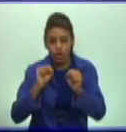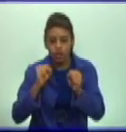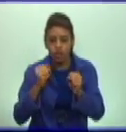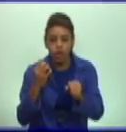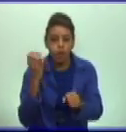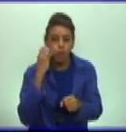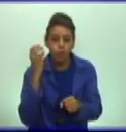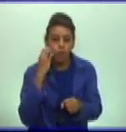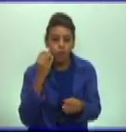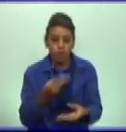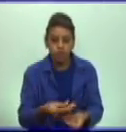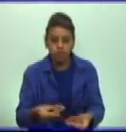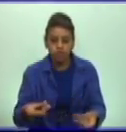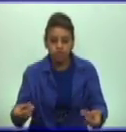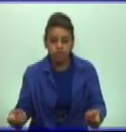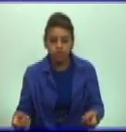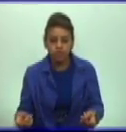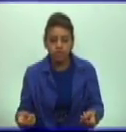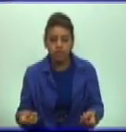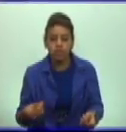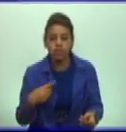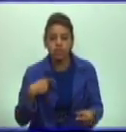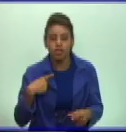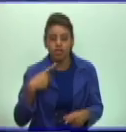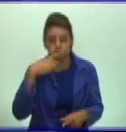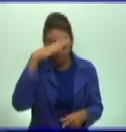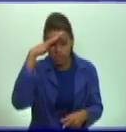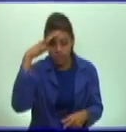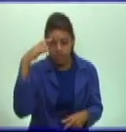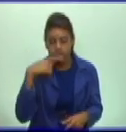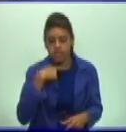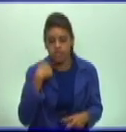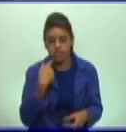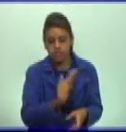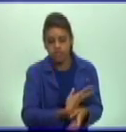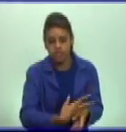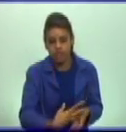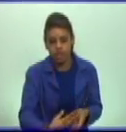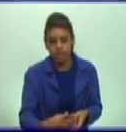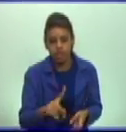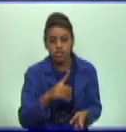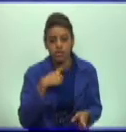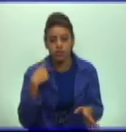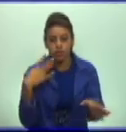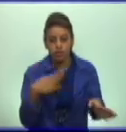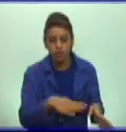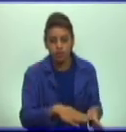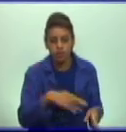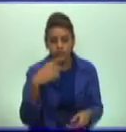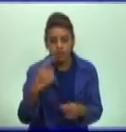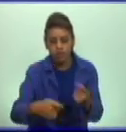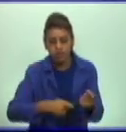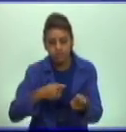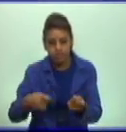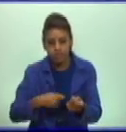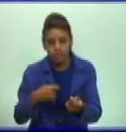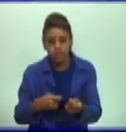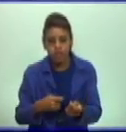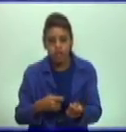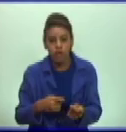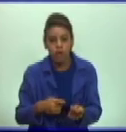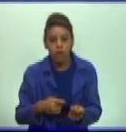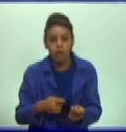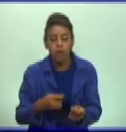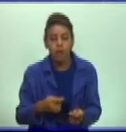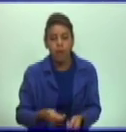de su suelo, anegado en sangre, si no perece en la contienda. Patria o muerte,